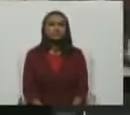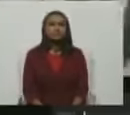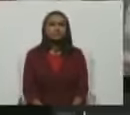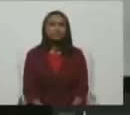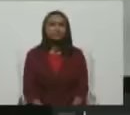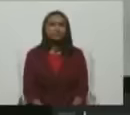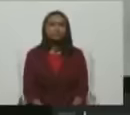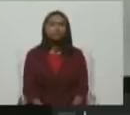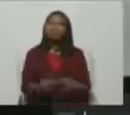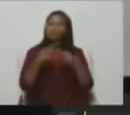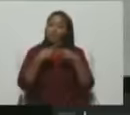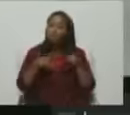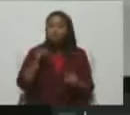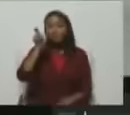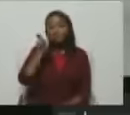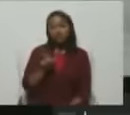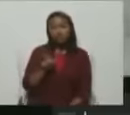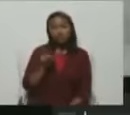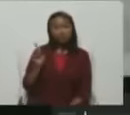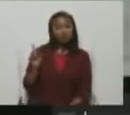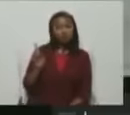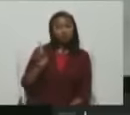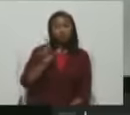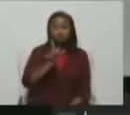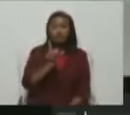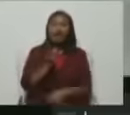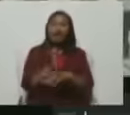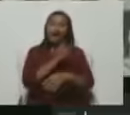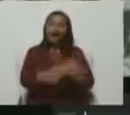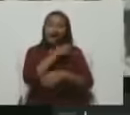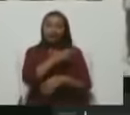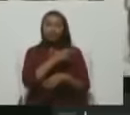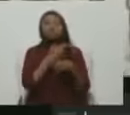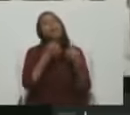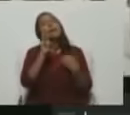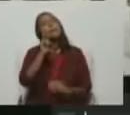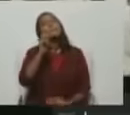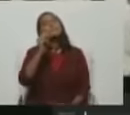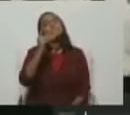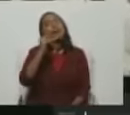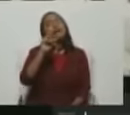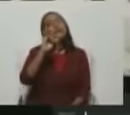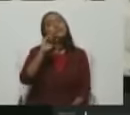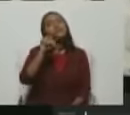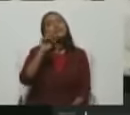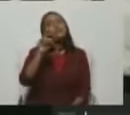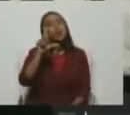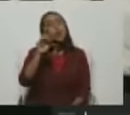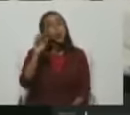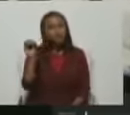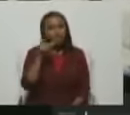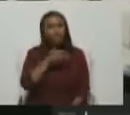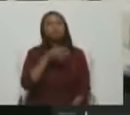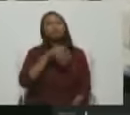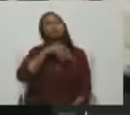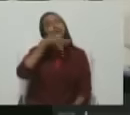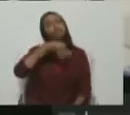Palabras del señor general en jefe Vladimir Pedro López, vicepresidente sectorial de Soberanía, Seguridad y Paz y ministro del Poder Popular para la Defensa.